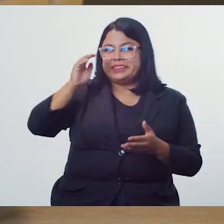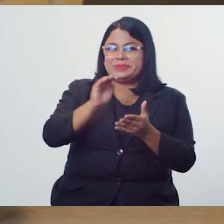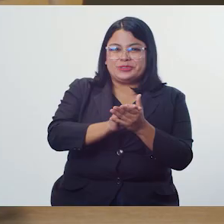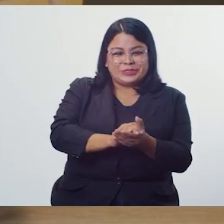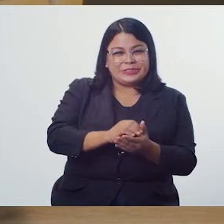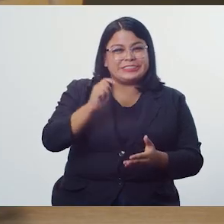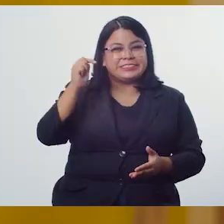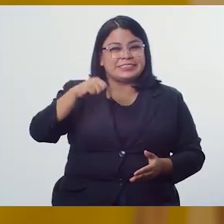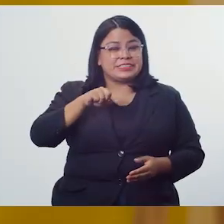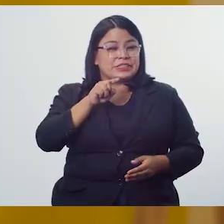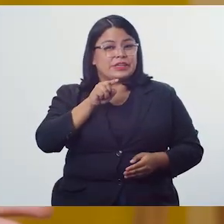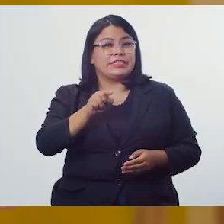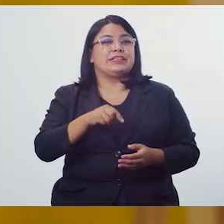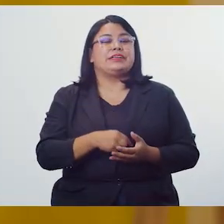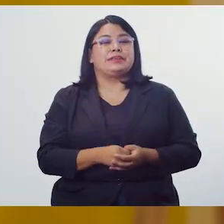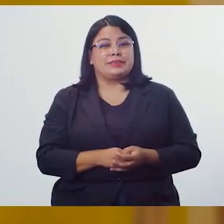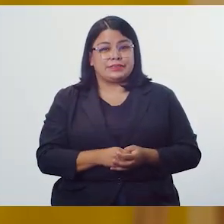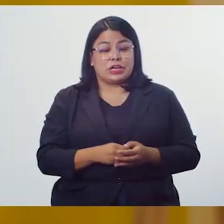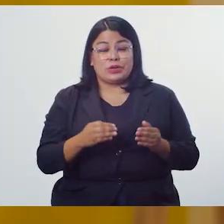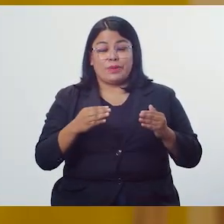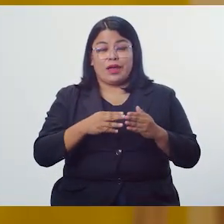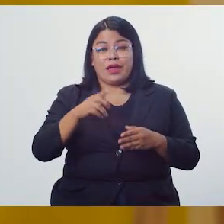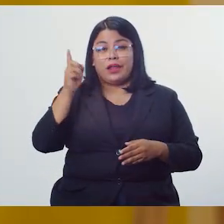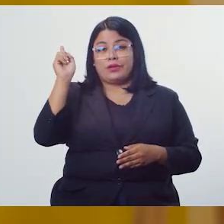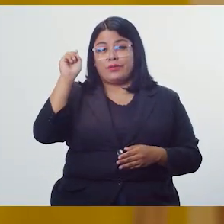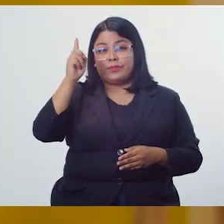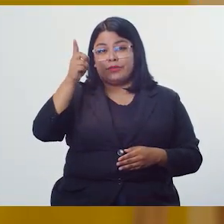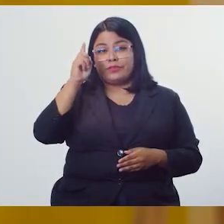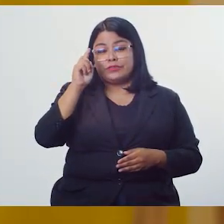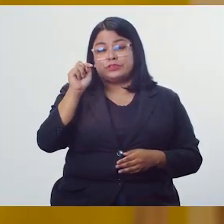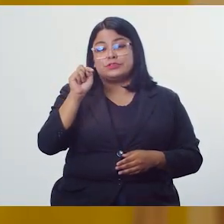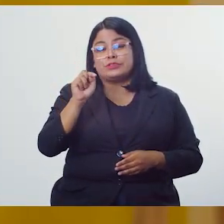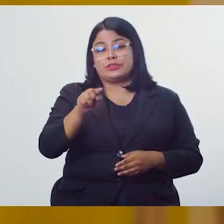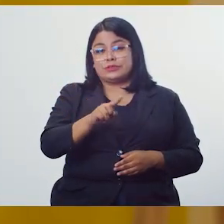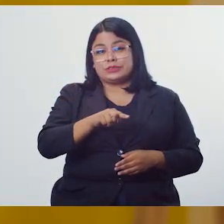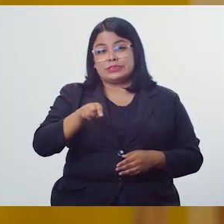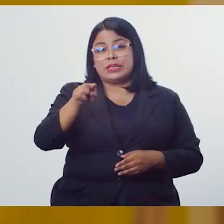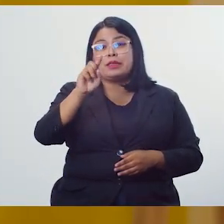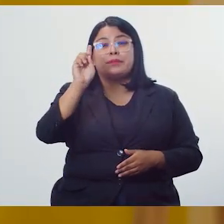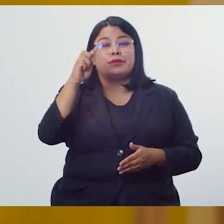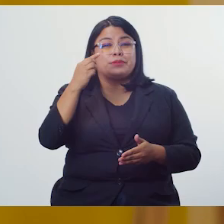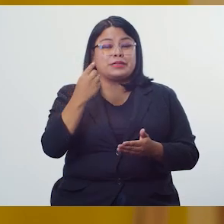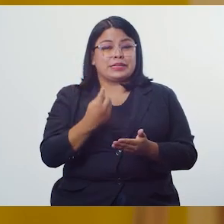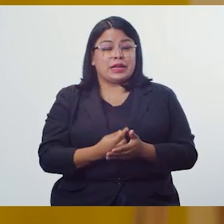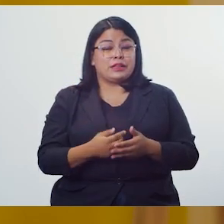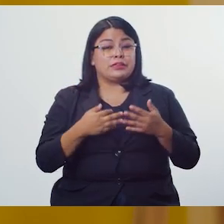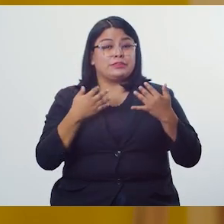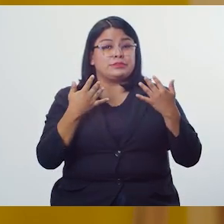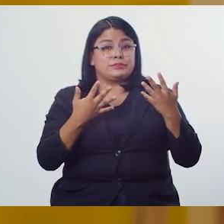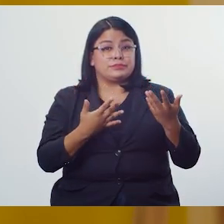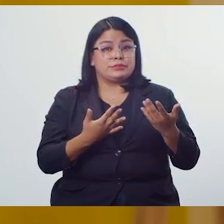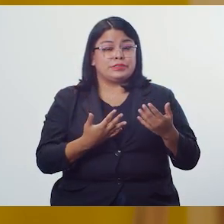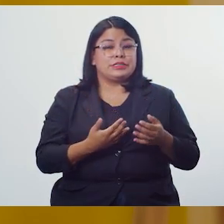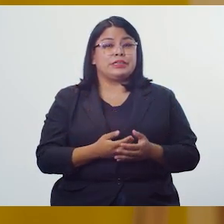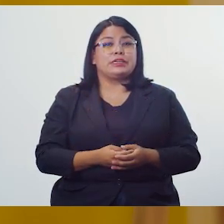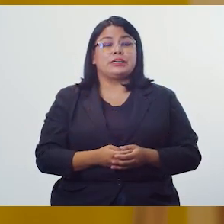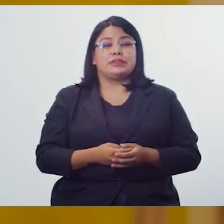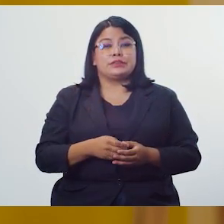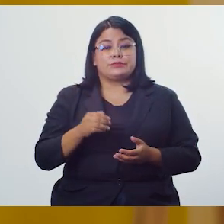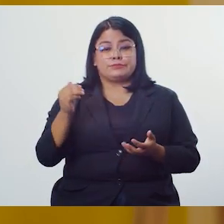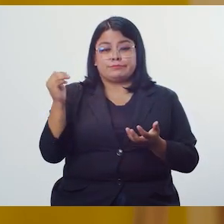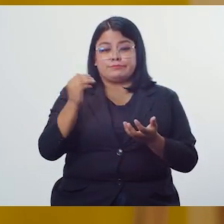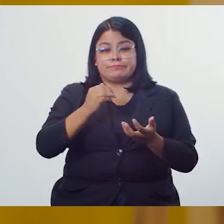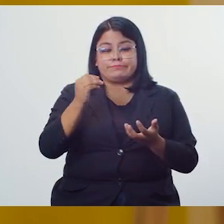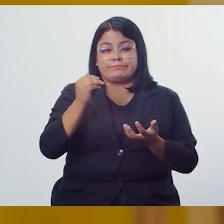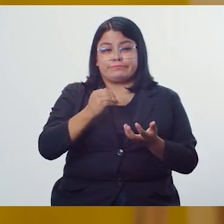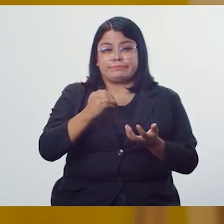un gusto poder estar aquí contigo y con los maestros y maestras de primer grado. Espero aportar a la